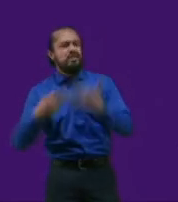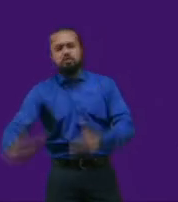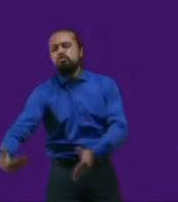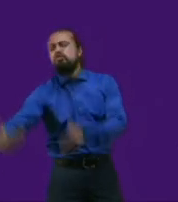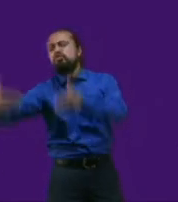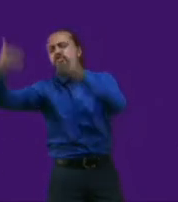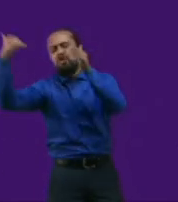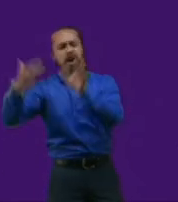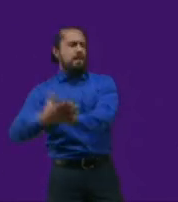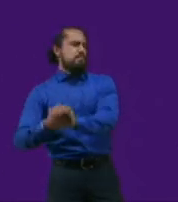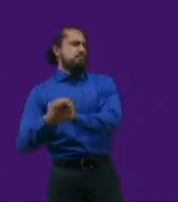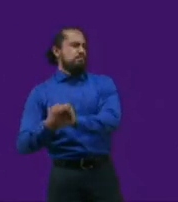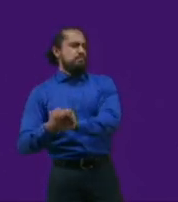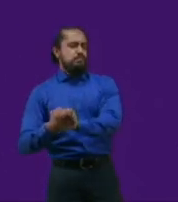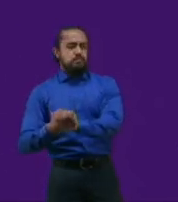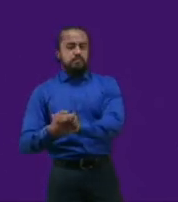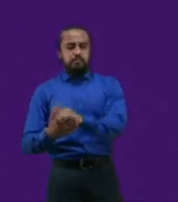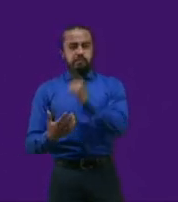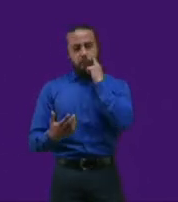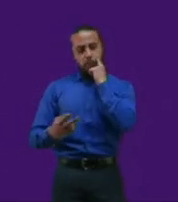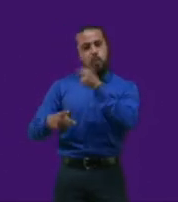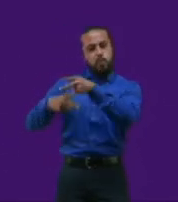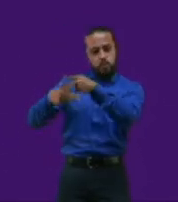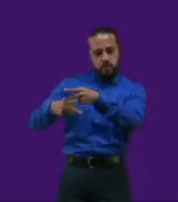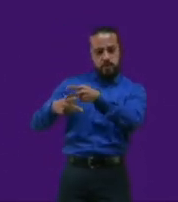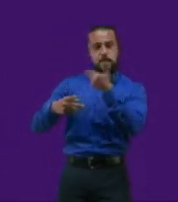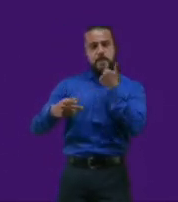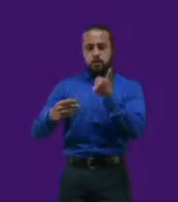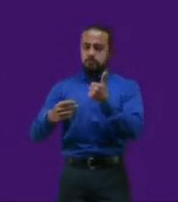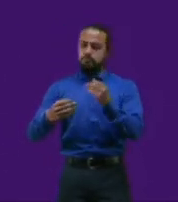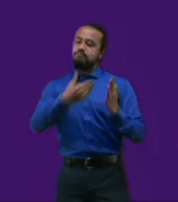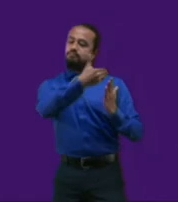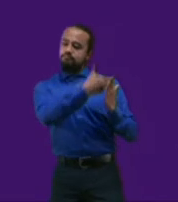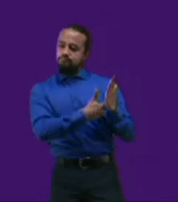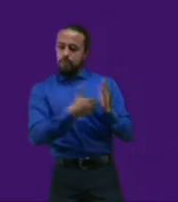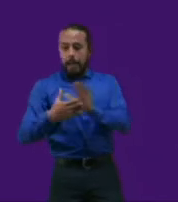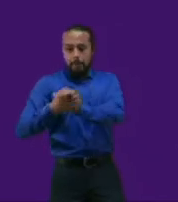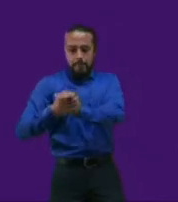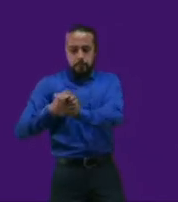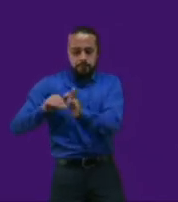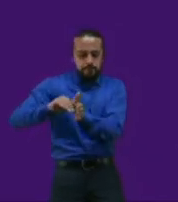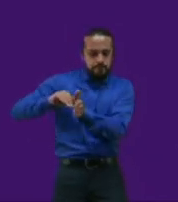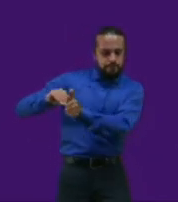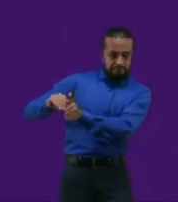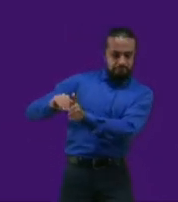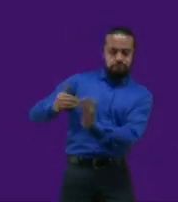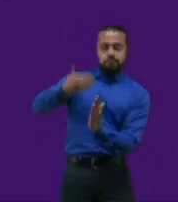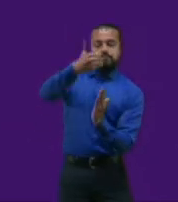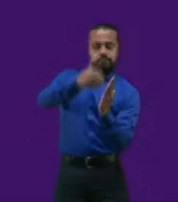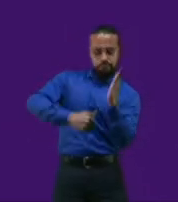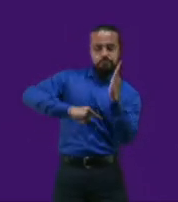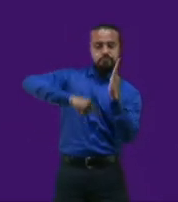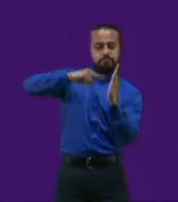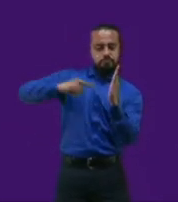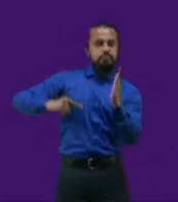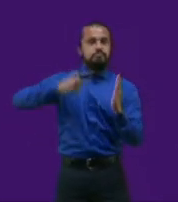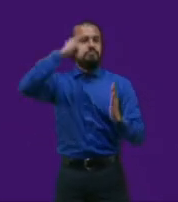estés compartiendo con ellos al tiempo, pues mejor como que todo esté pues súper legítimo por escrito. Entonces,